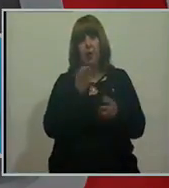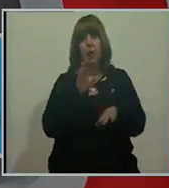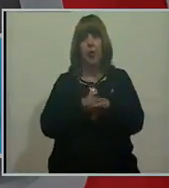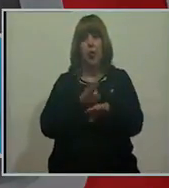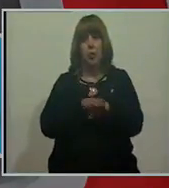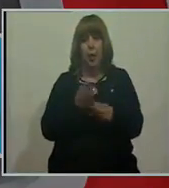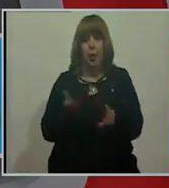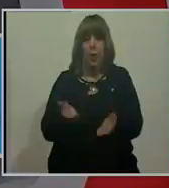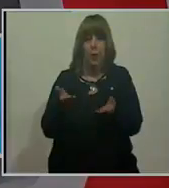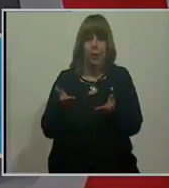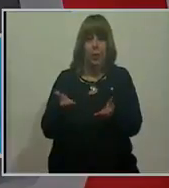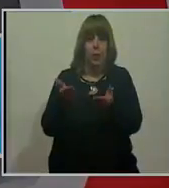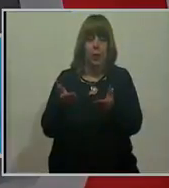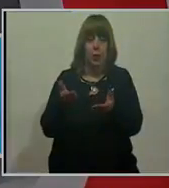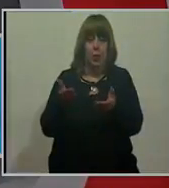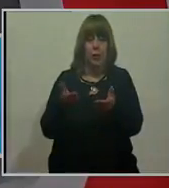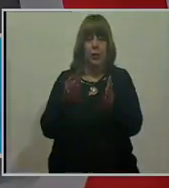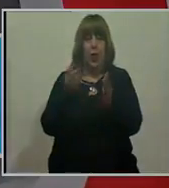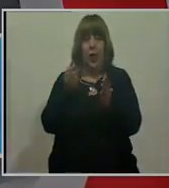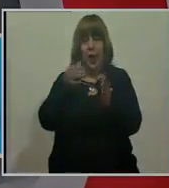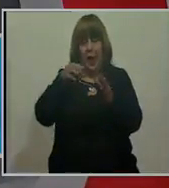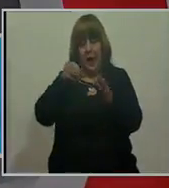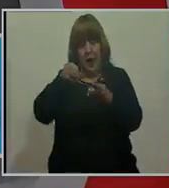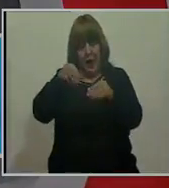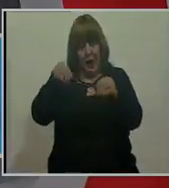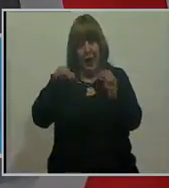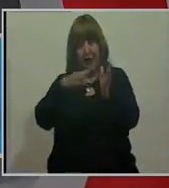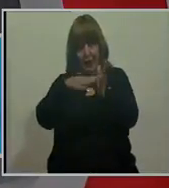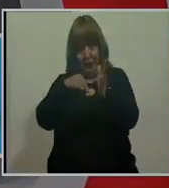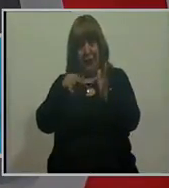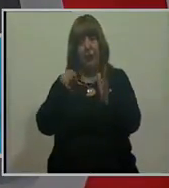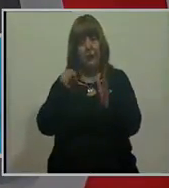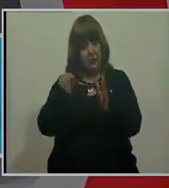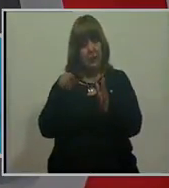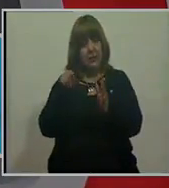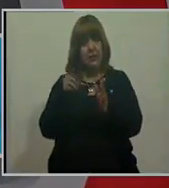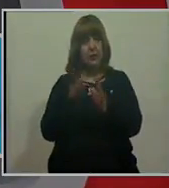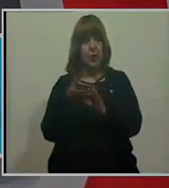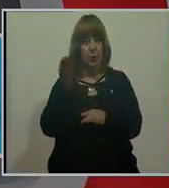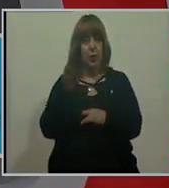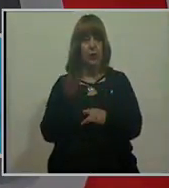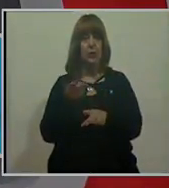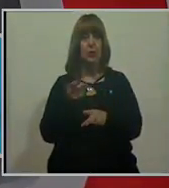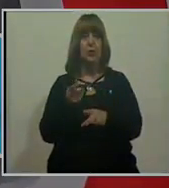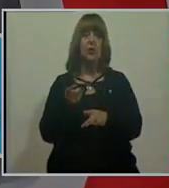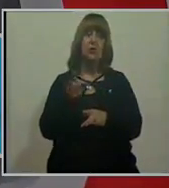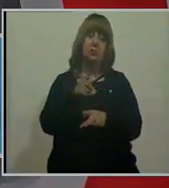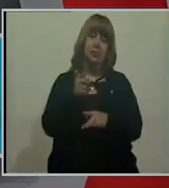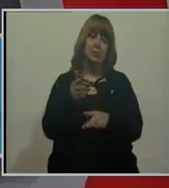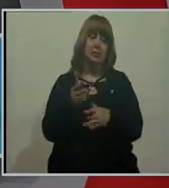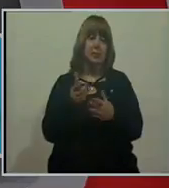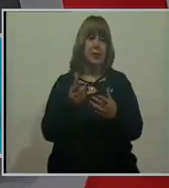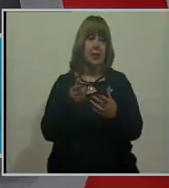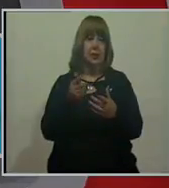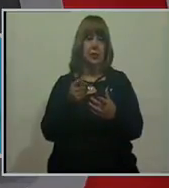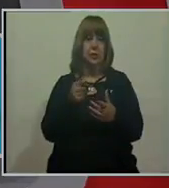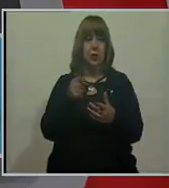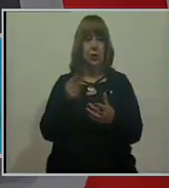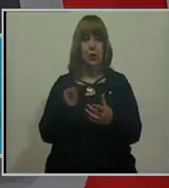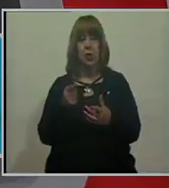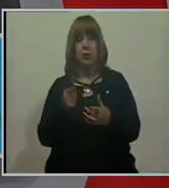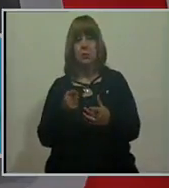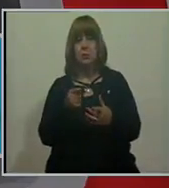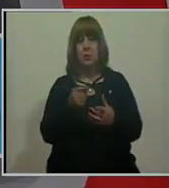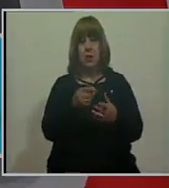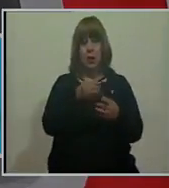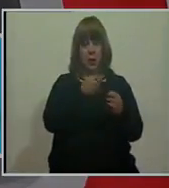que aseguran es que esto podría empeorar. Y si empeora, lo peor serían las sanciones o los despidos que